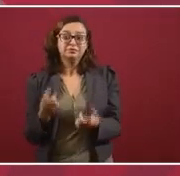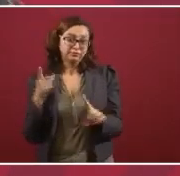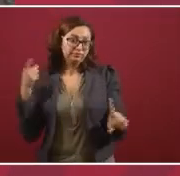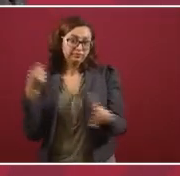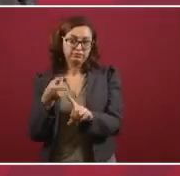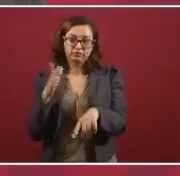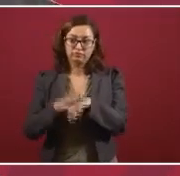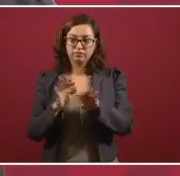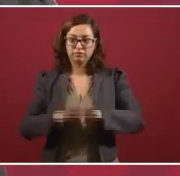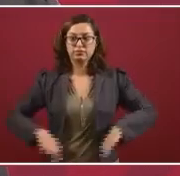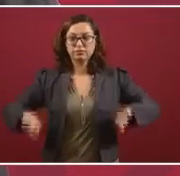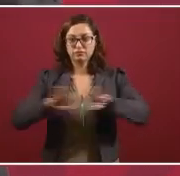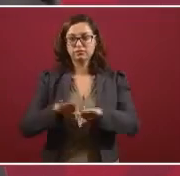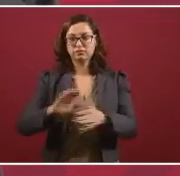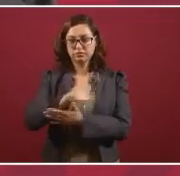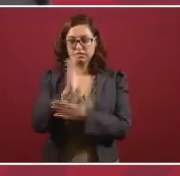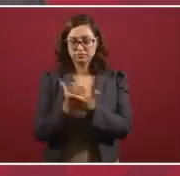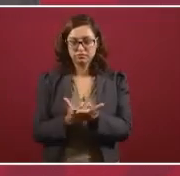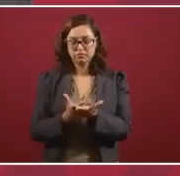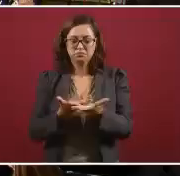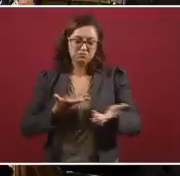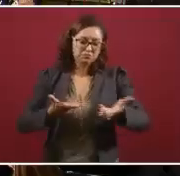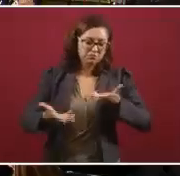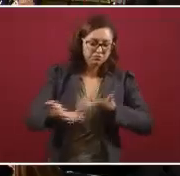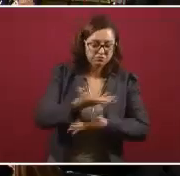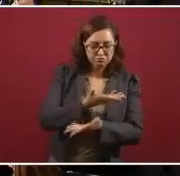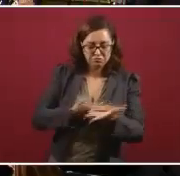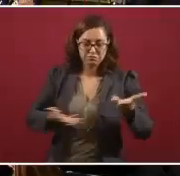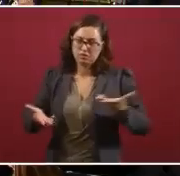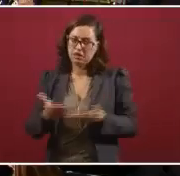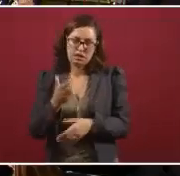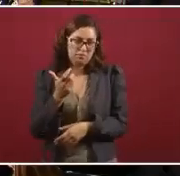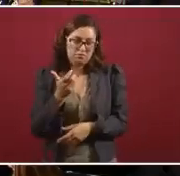Esa fue la esencia del contrato, de la negociación. Ahora bien,